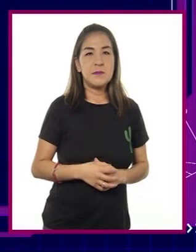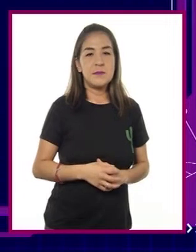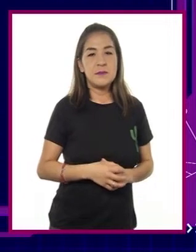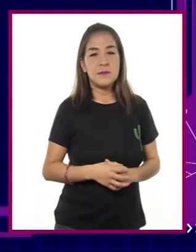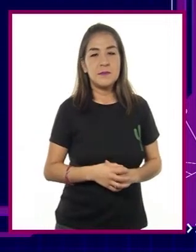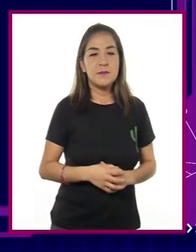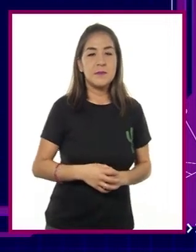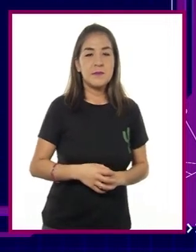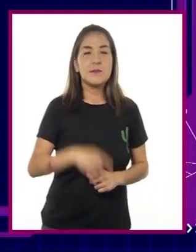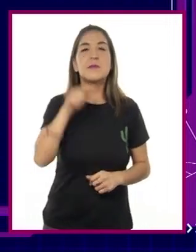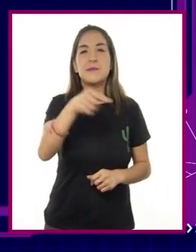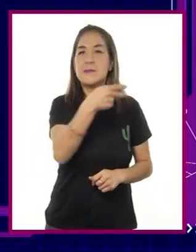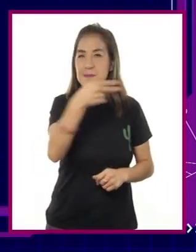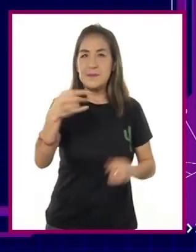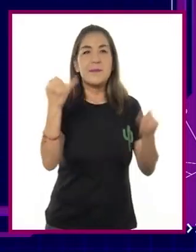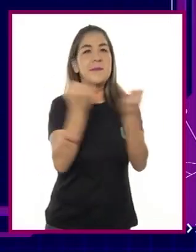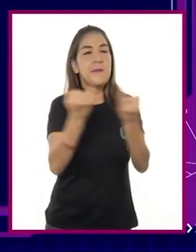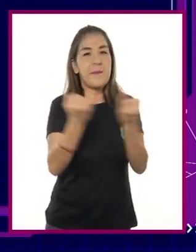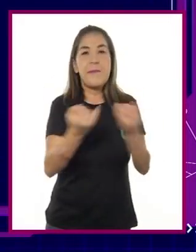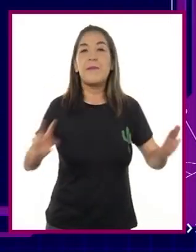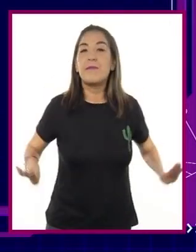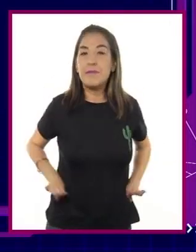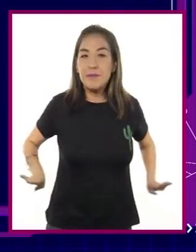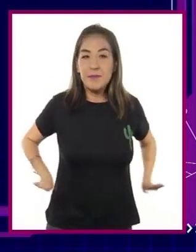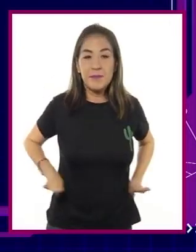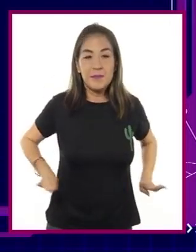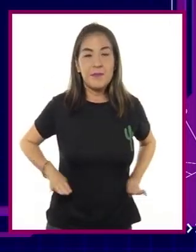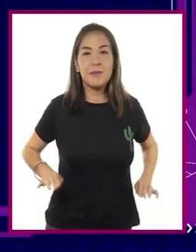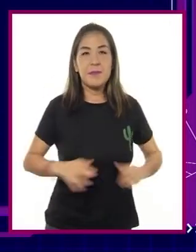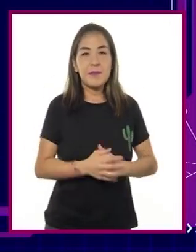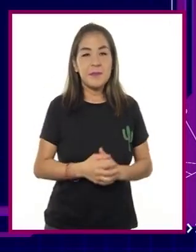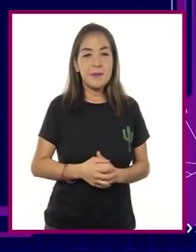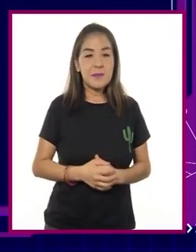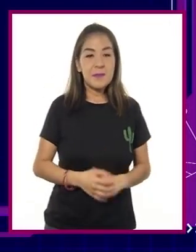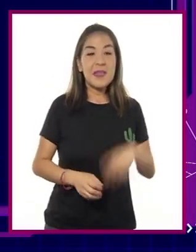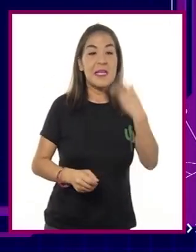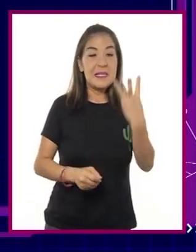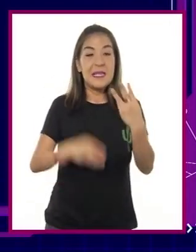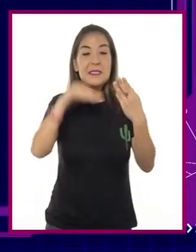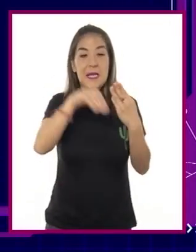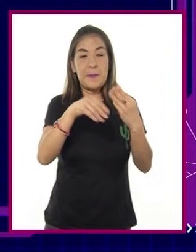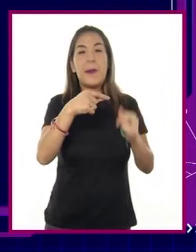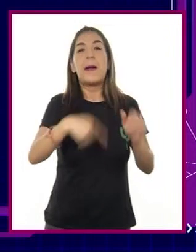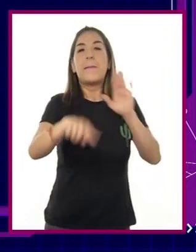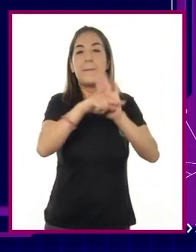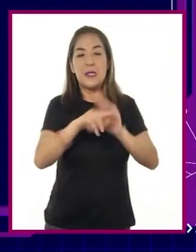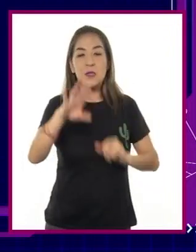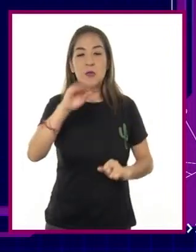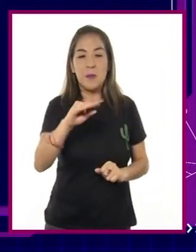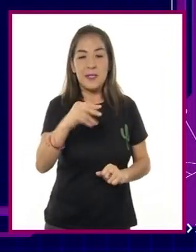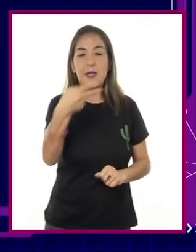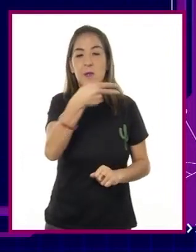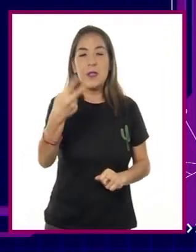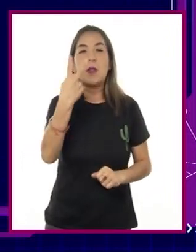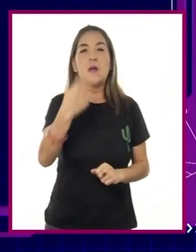la ecuación. Al igualar las expresiones, queda la ecuación 3m menos 90 igual a 2m más